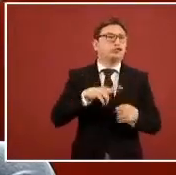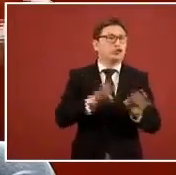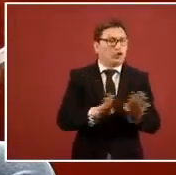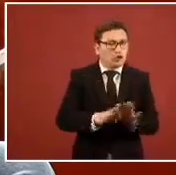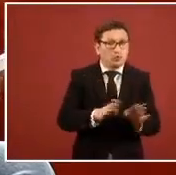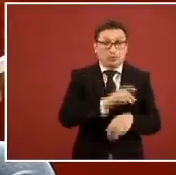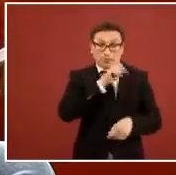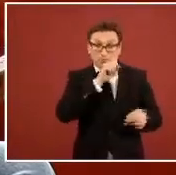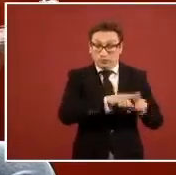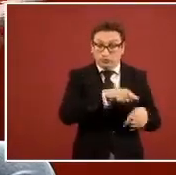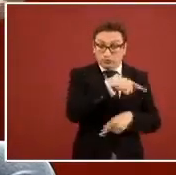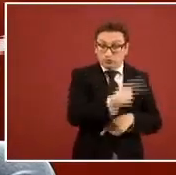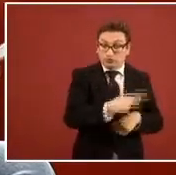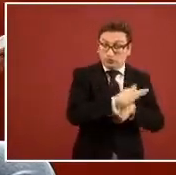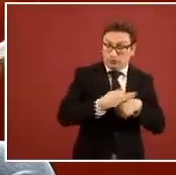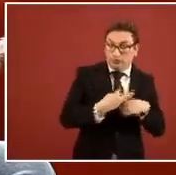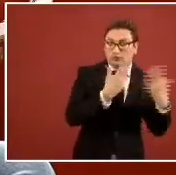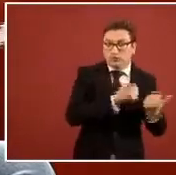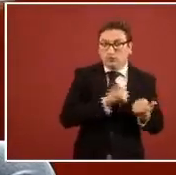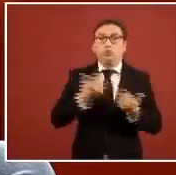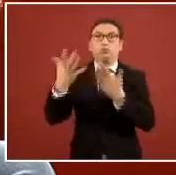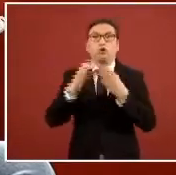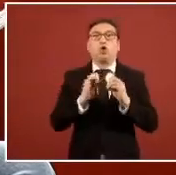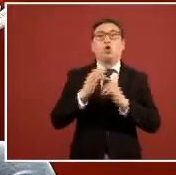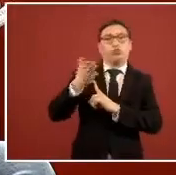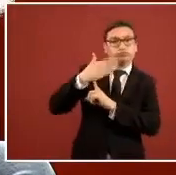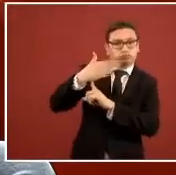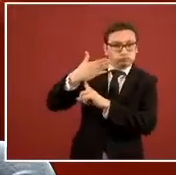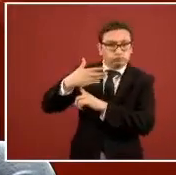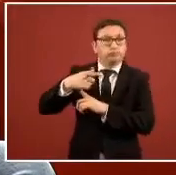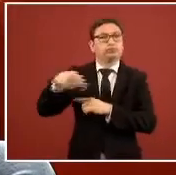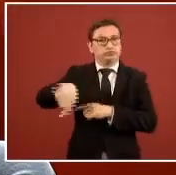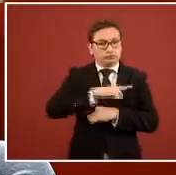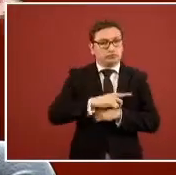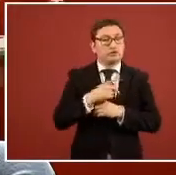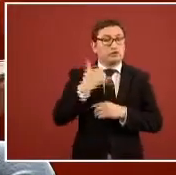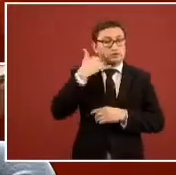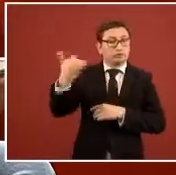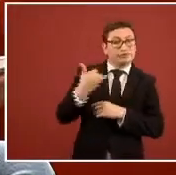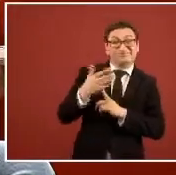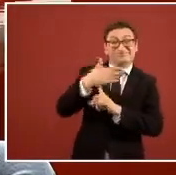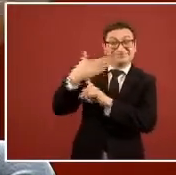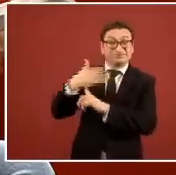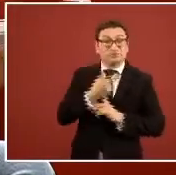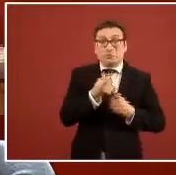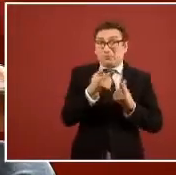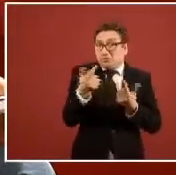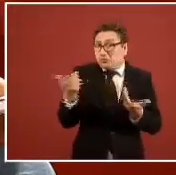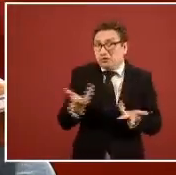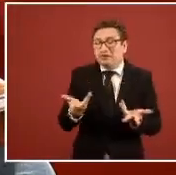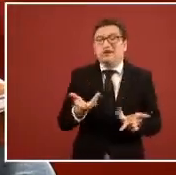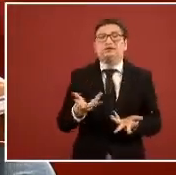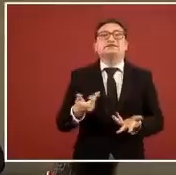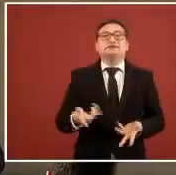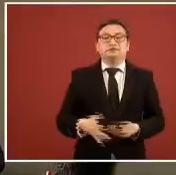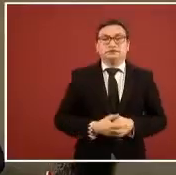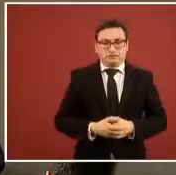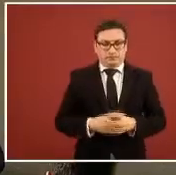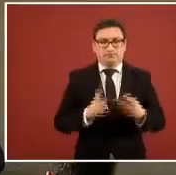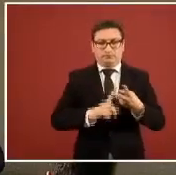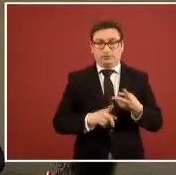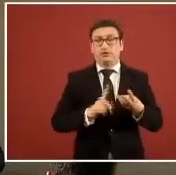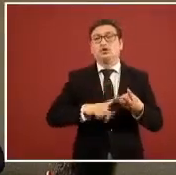misma familia la que tiene que llevarlos al hospital o son las ambulancias? Sabiendo que hay pocas ambulancias, ¿qué es lo que están haciendo? Y